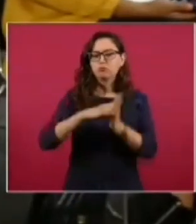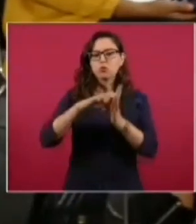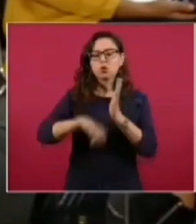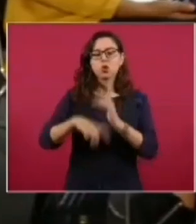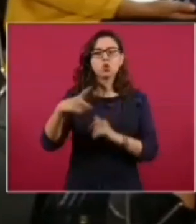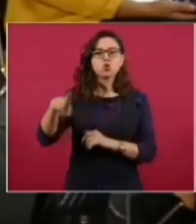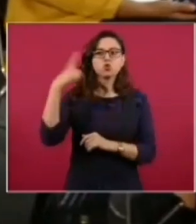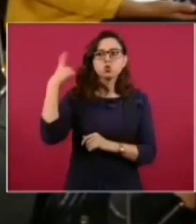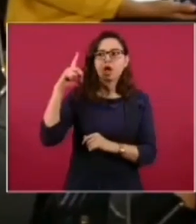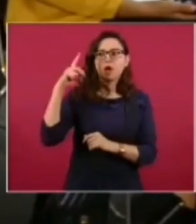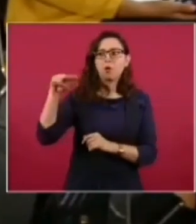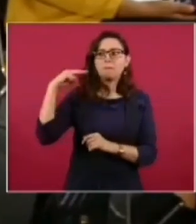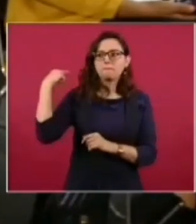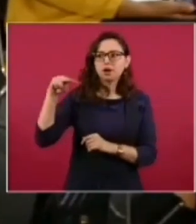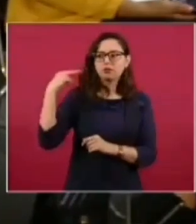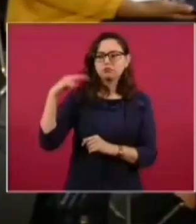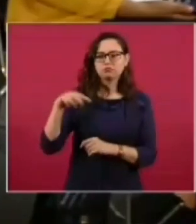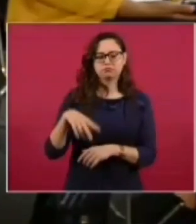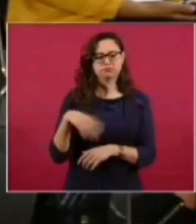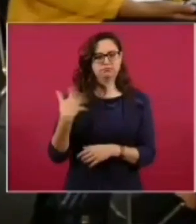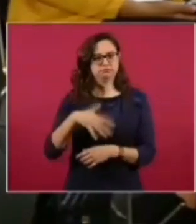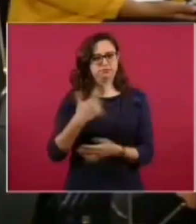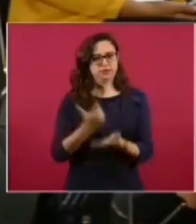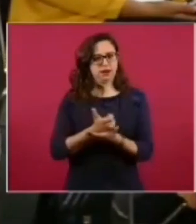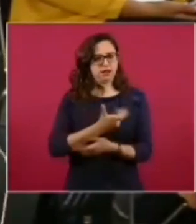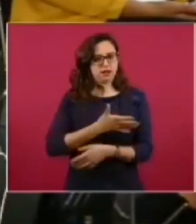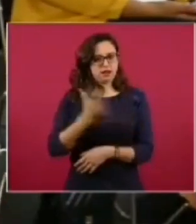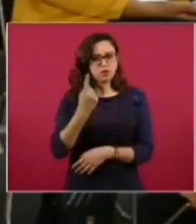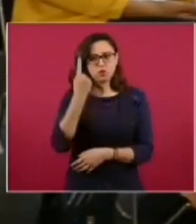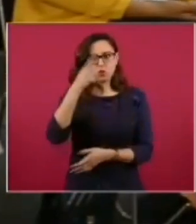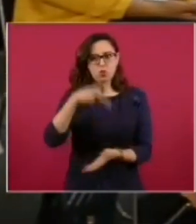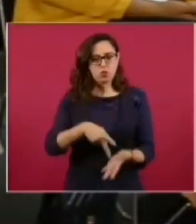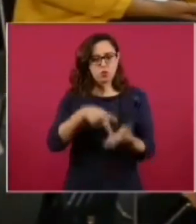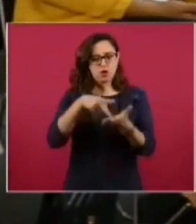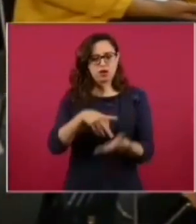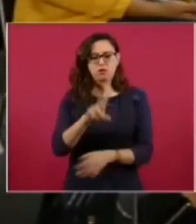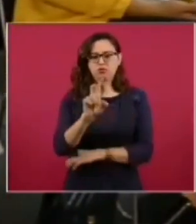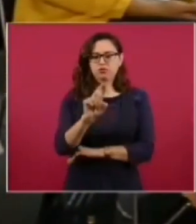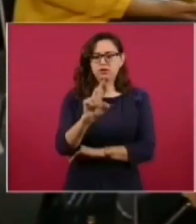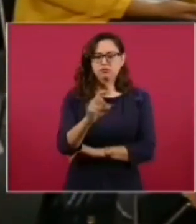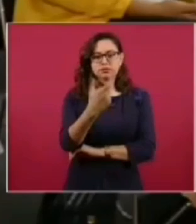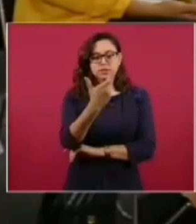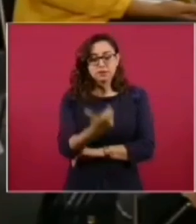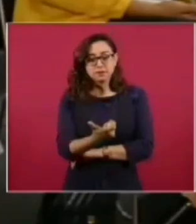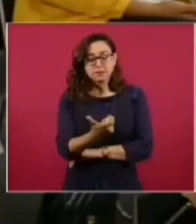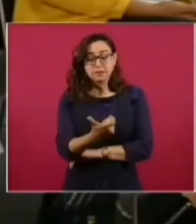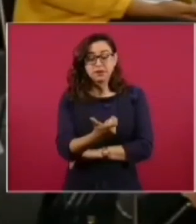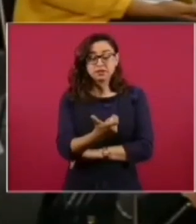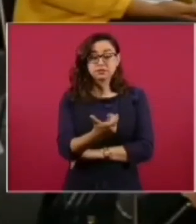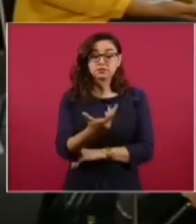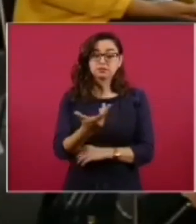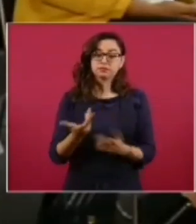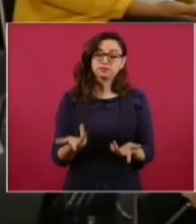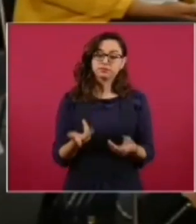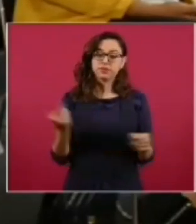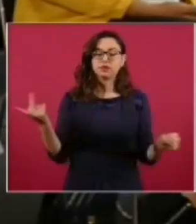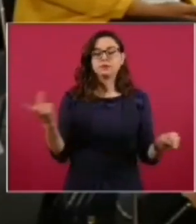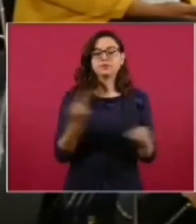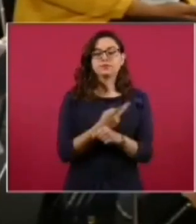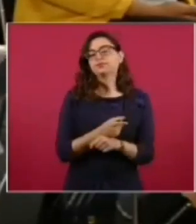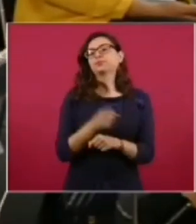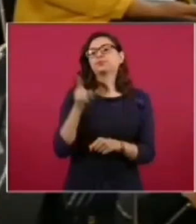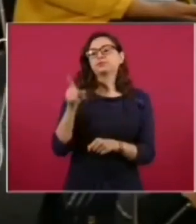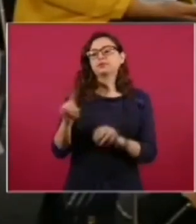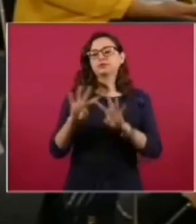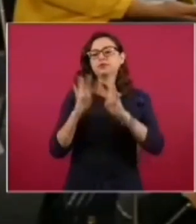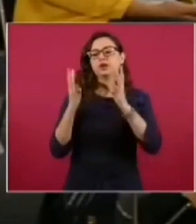y Veracruz, llegando incluso a precios como 30 pesos por kilogramo. El Consejo Nacional de la Tortilla explicó